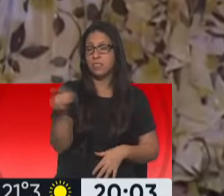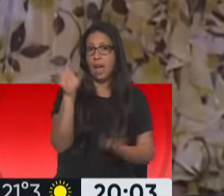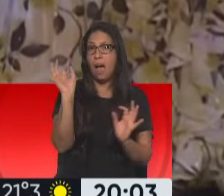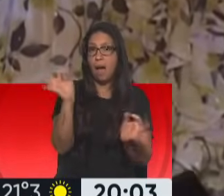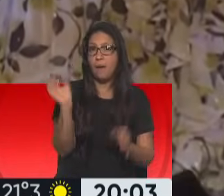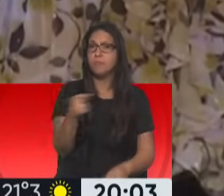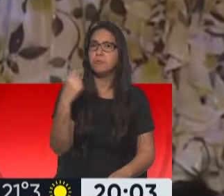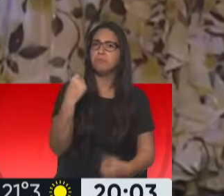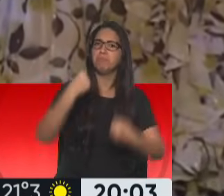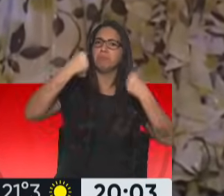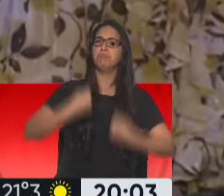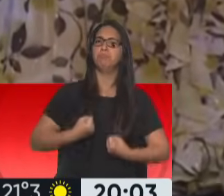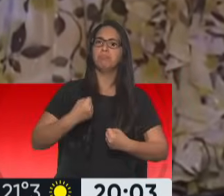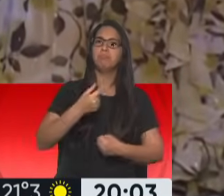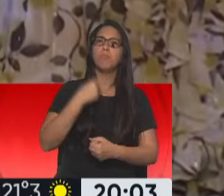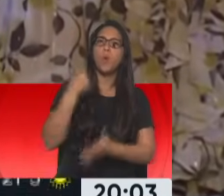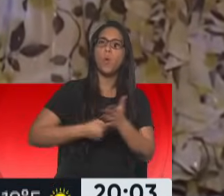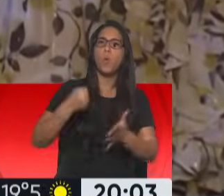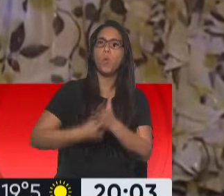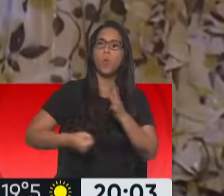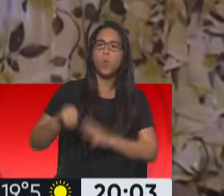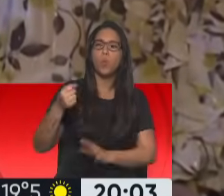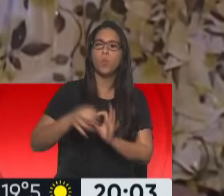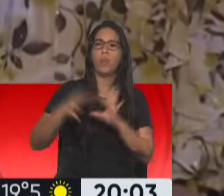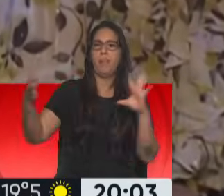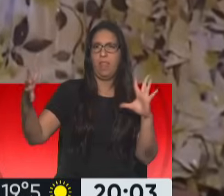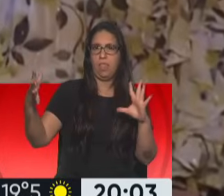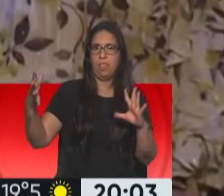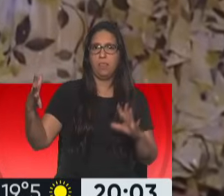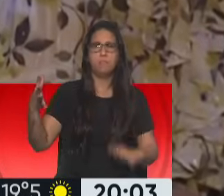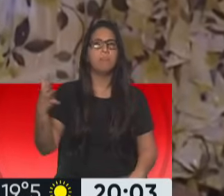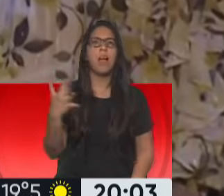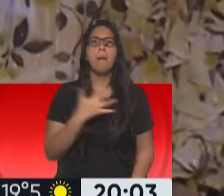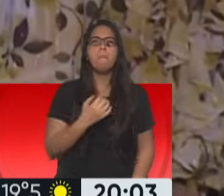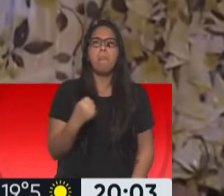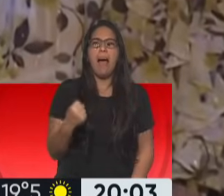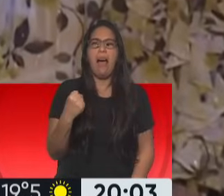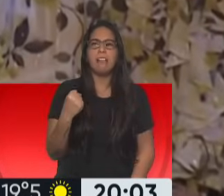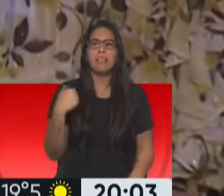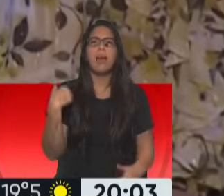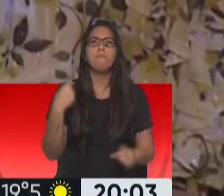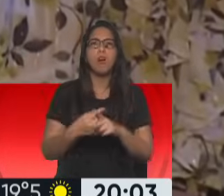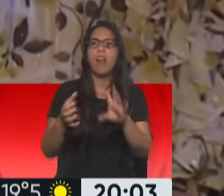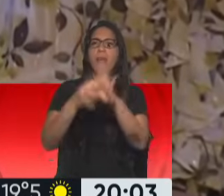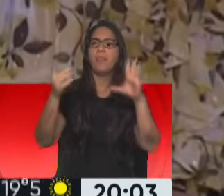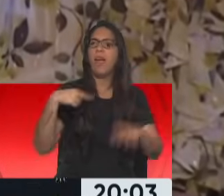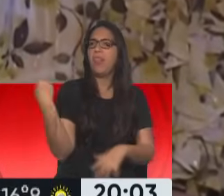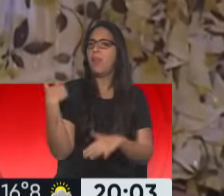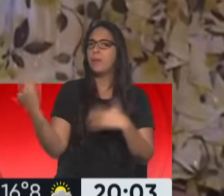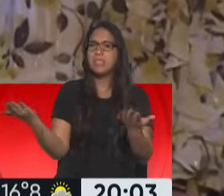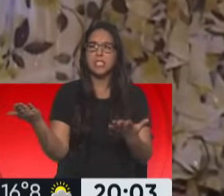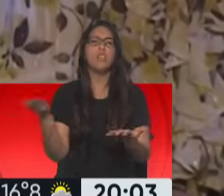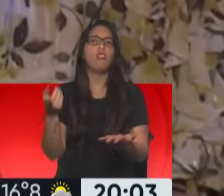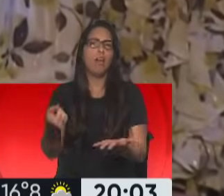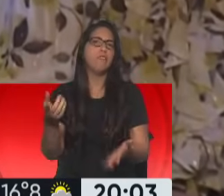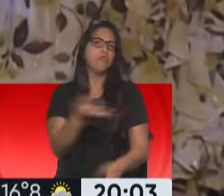convertirse en paladines de la libertad. No hay acto más patriótico que dar la vida por la libertad de nuestros vecinos.